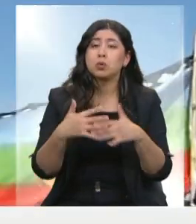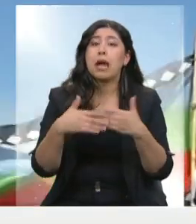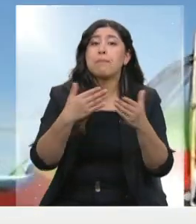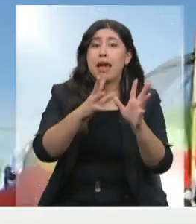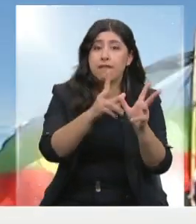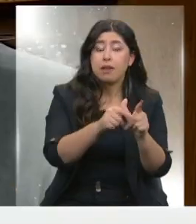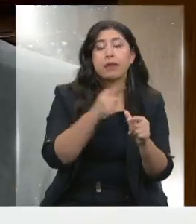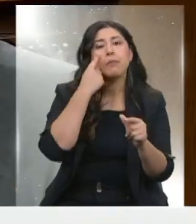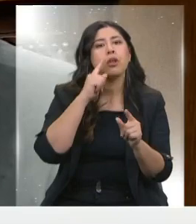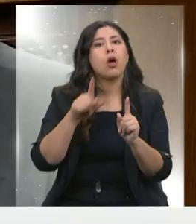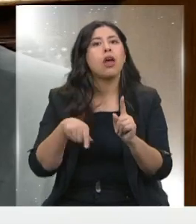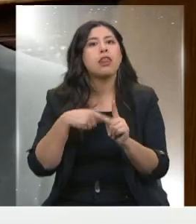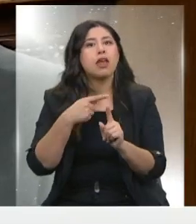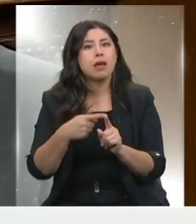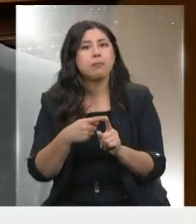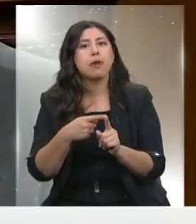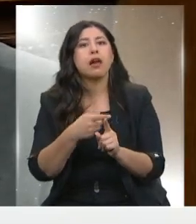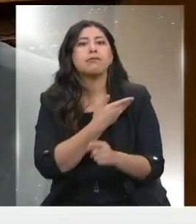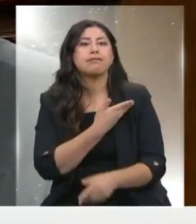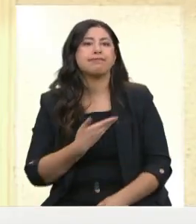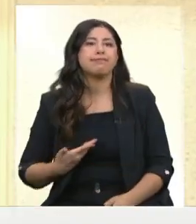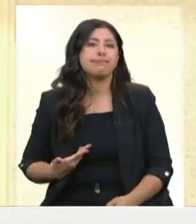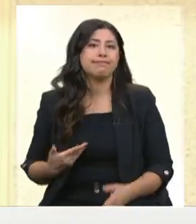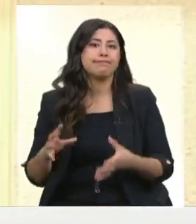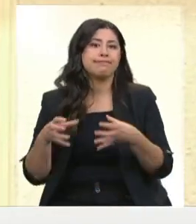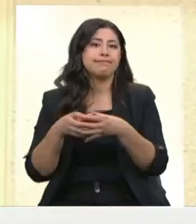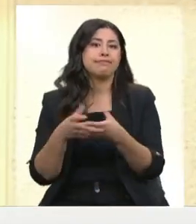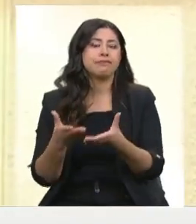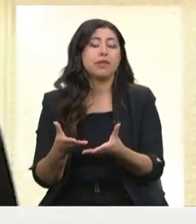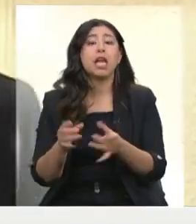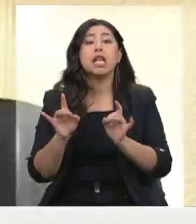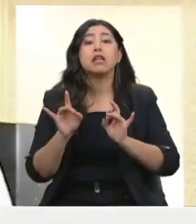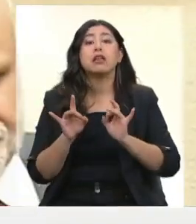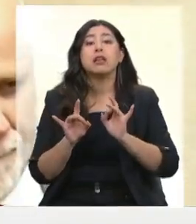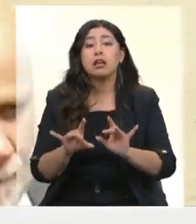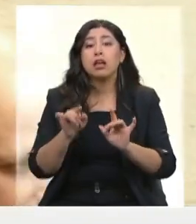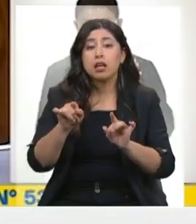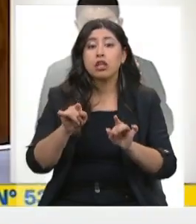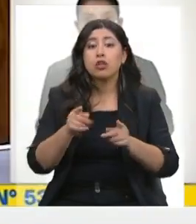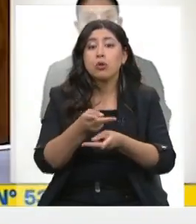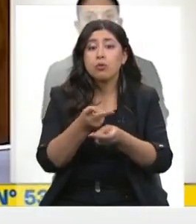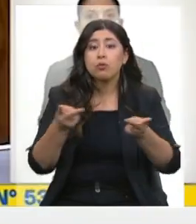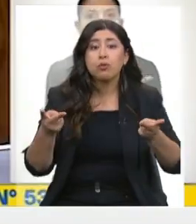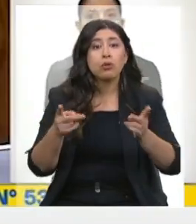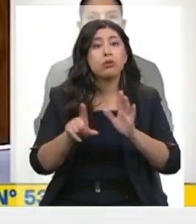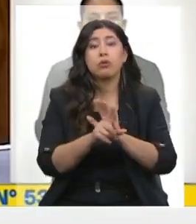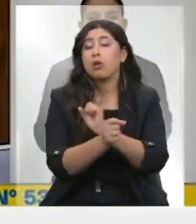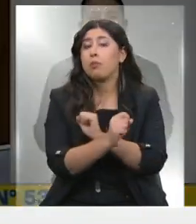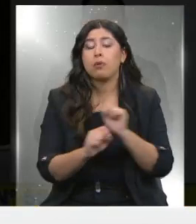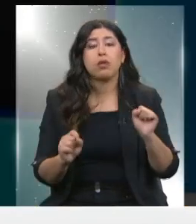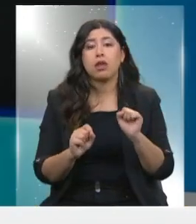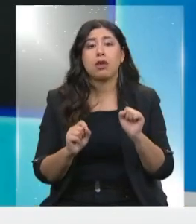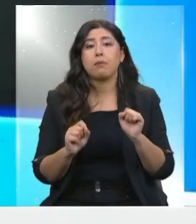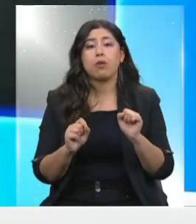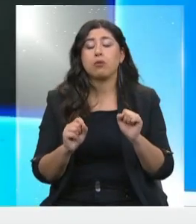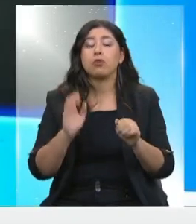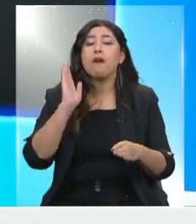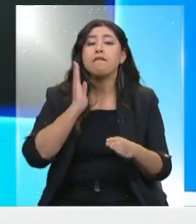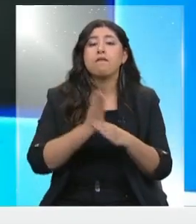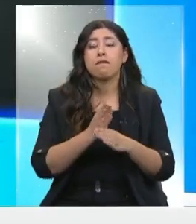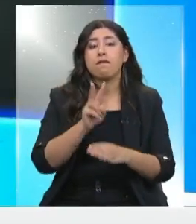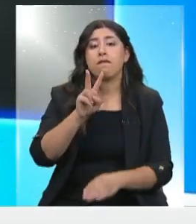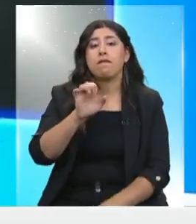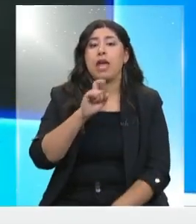familias, sino que ahora para el Ejecutivo. Así como está, esto no lo vamos a promulgar. Vamos a vetarlo. La ley